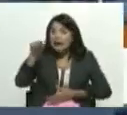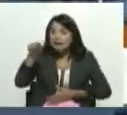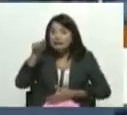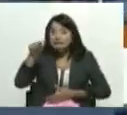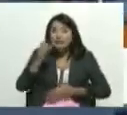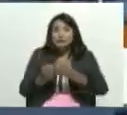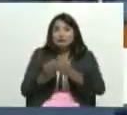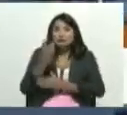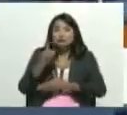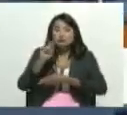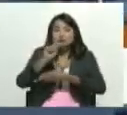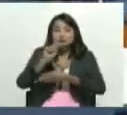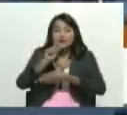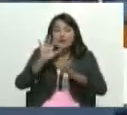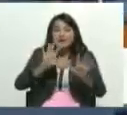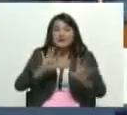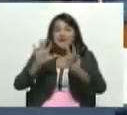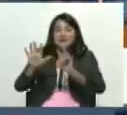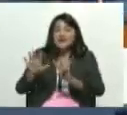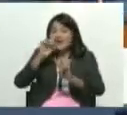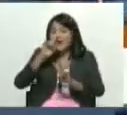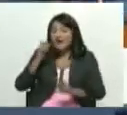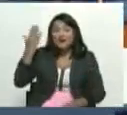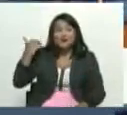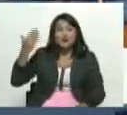hace desde siete años atrás